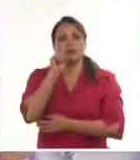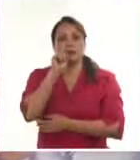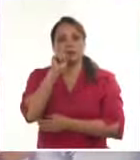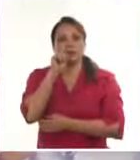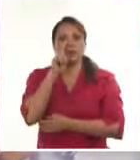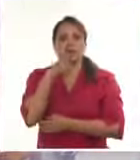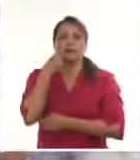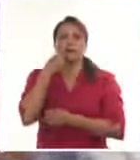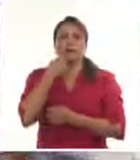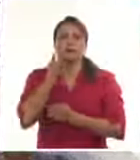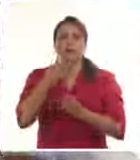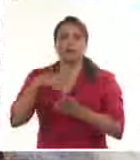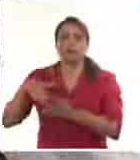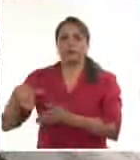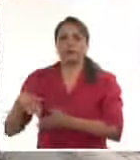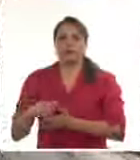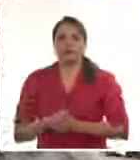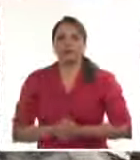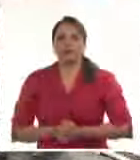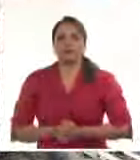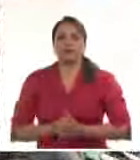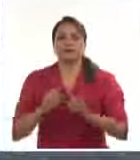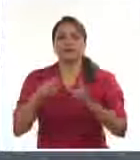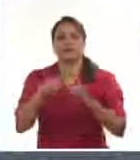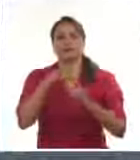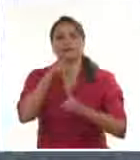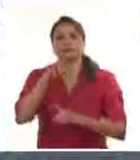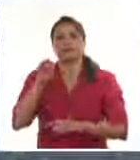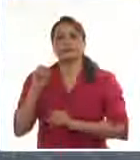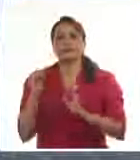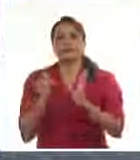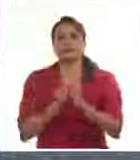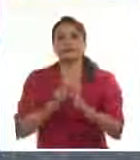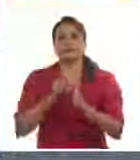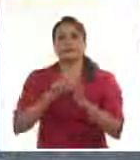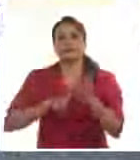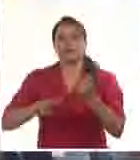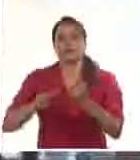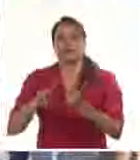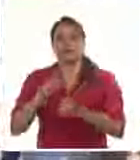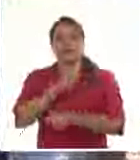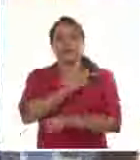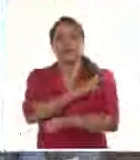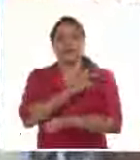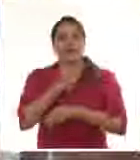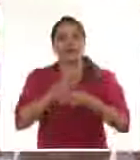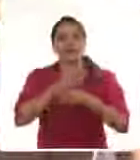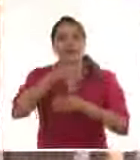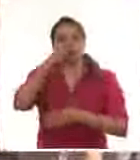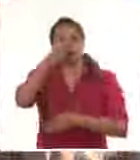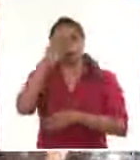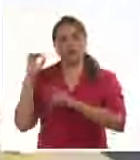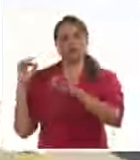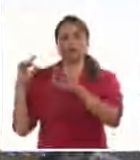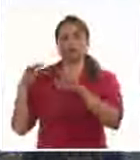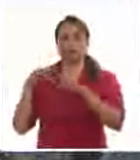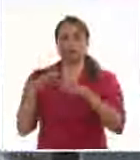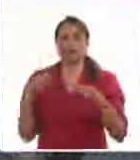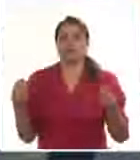exterminio. Más de 120.000 santiagueros se unieron en marcha solidaria por la paz al pueblo